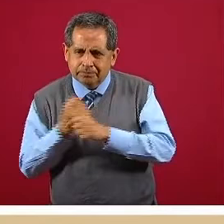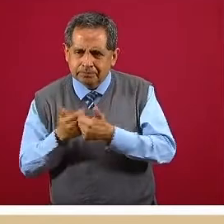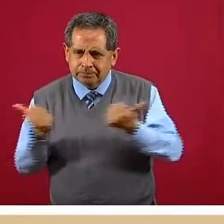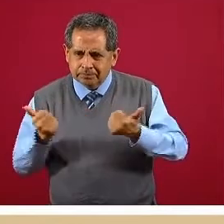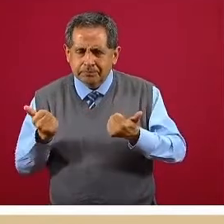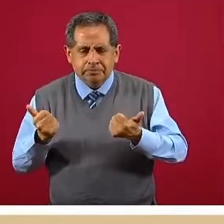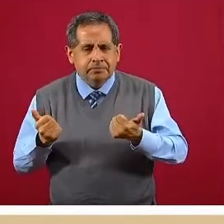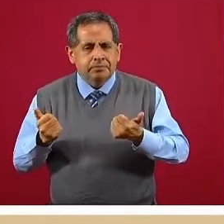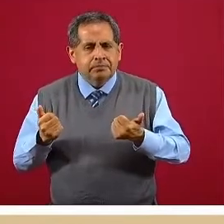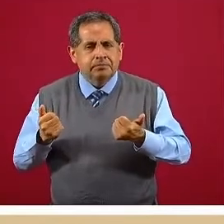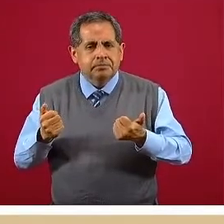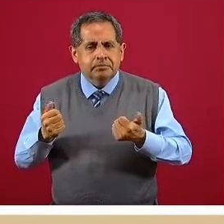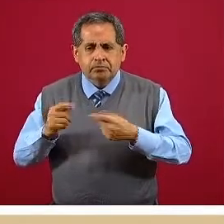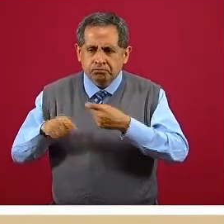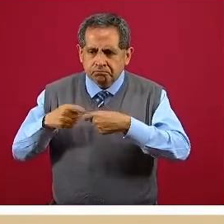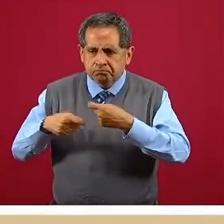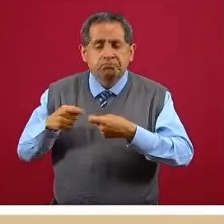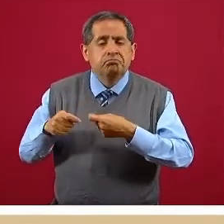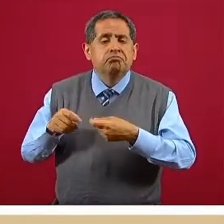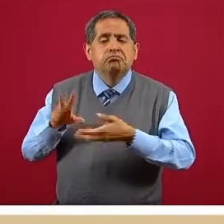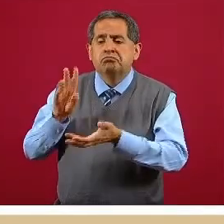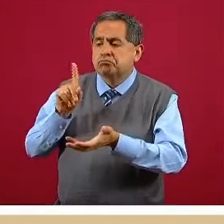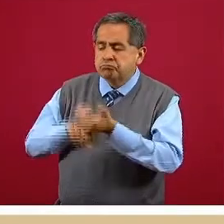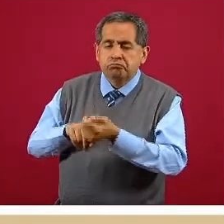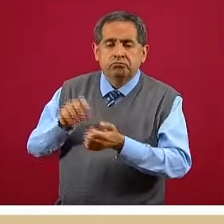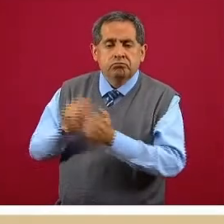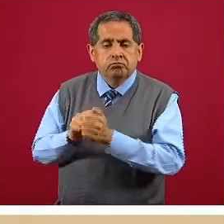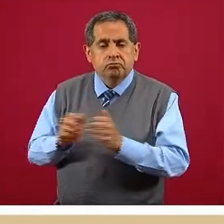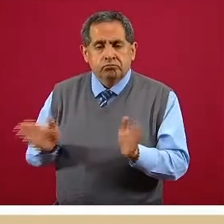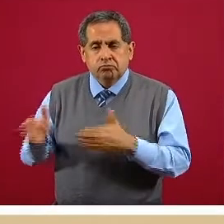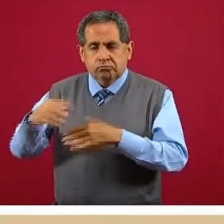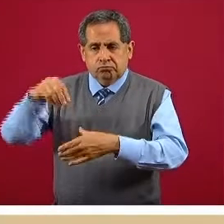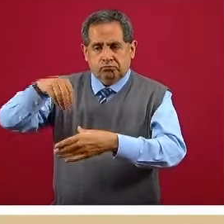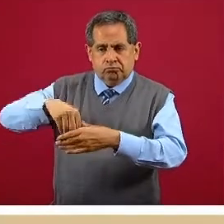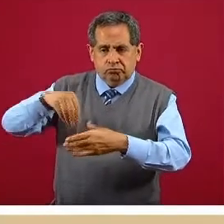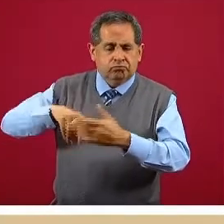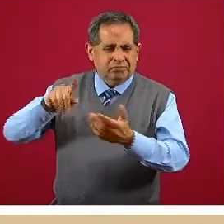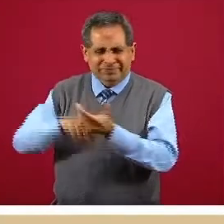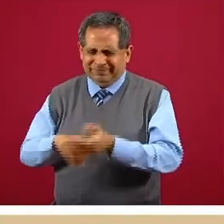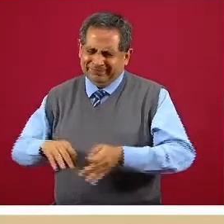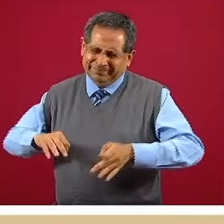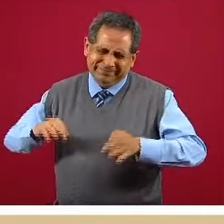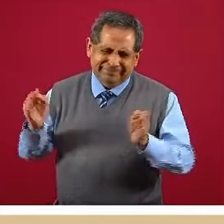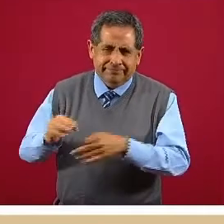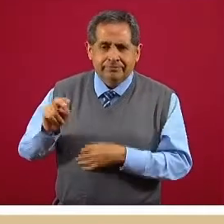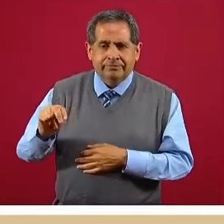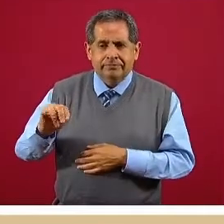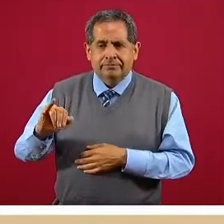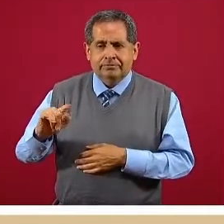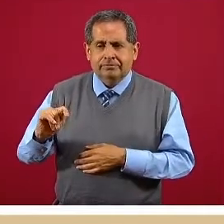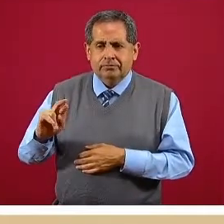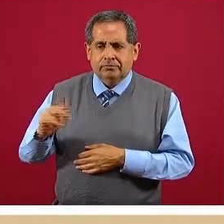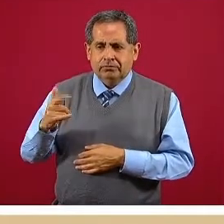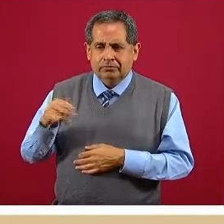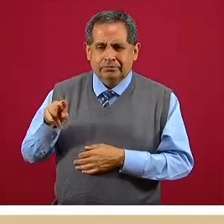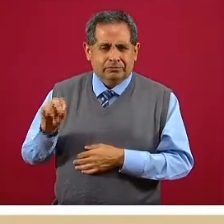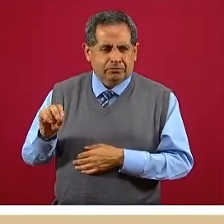las separan las muestras, las envuelven y las ponen en un tanque de nitrógeno líquido. Este tanque es